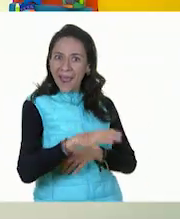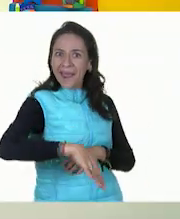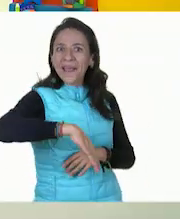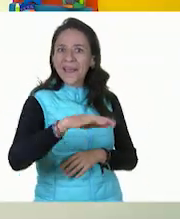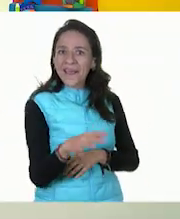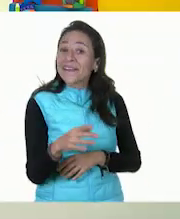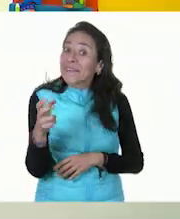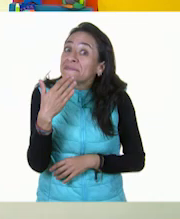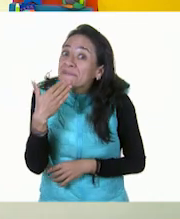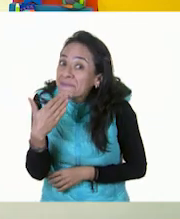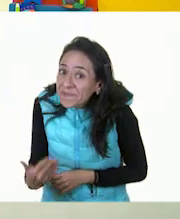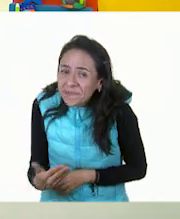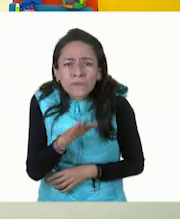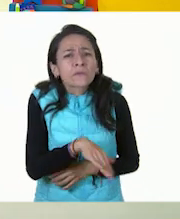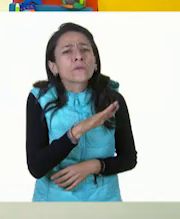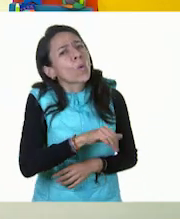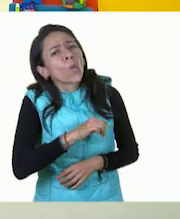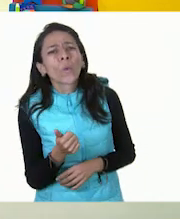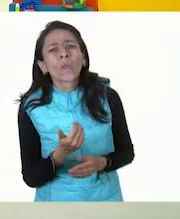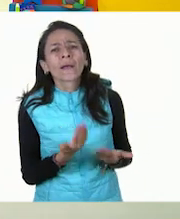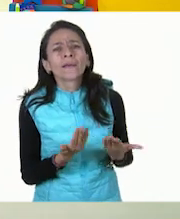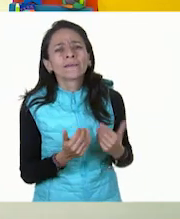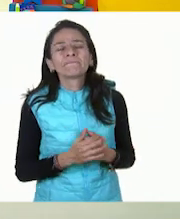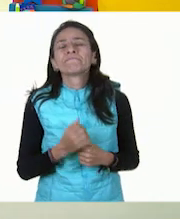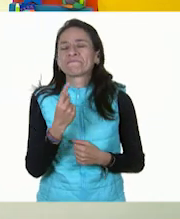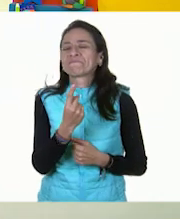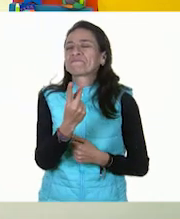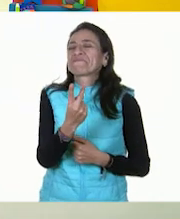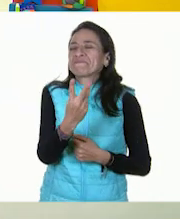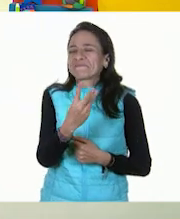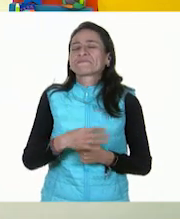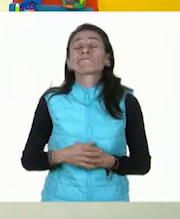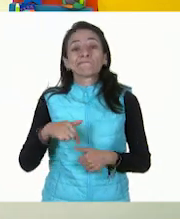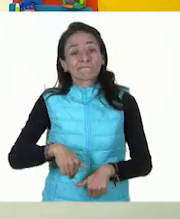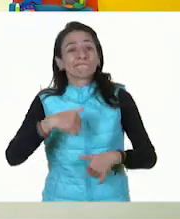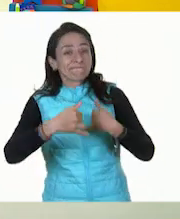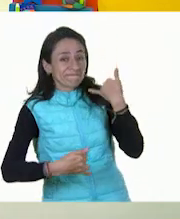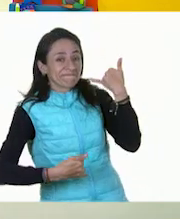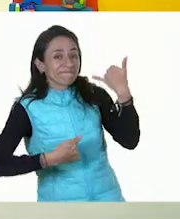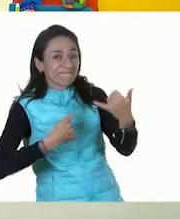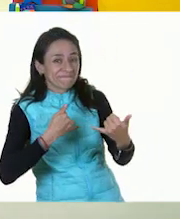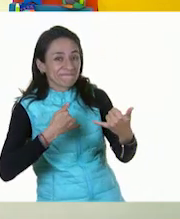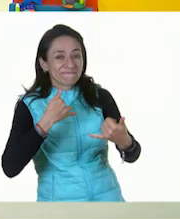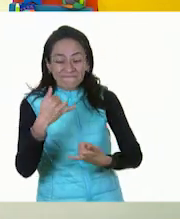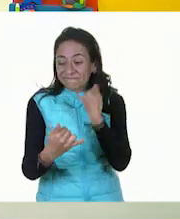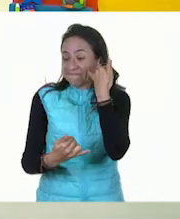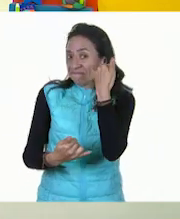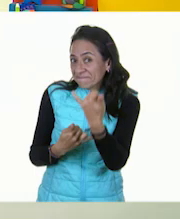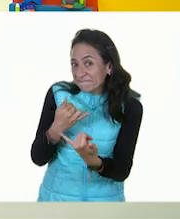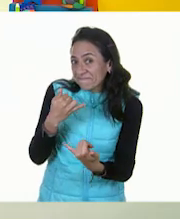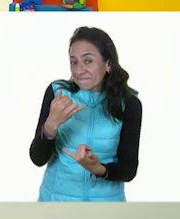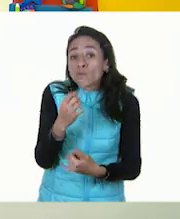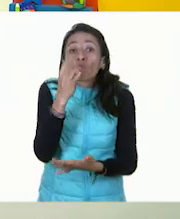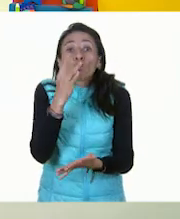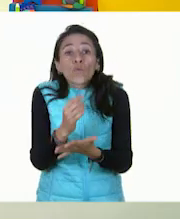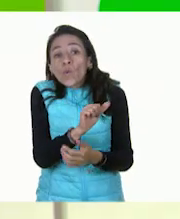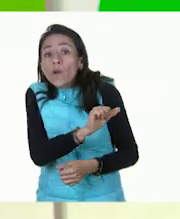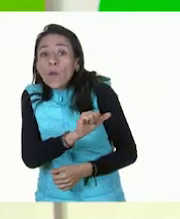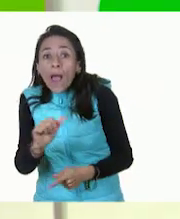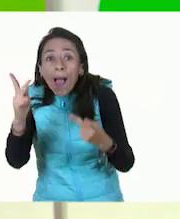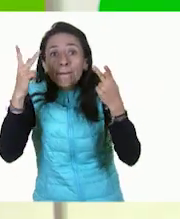¡Perfecto! ¡Otra, otra! Va. Una, dos, tres. Este es un juego solo para